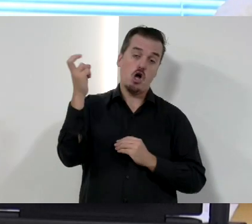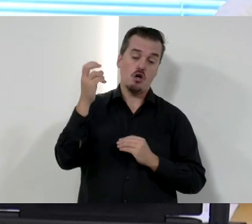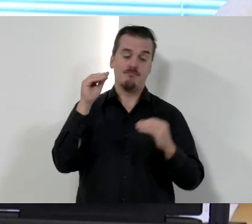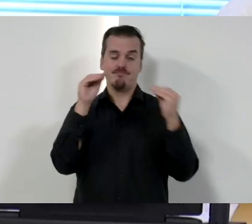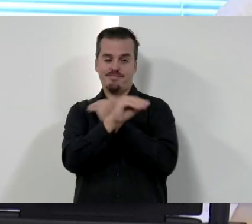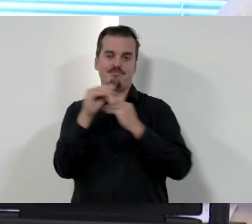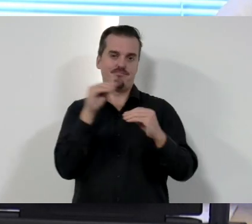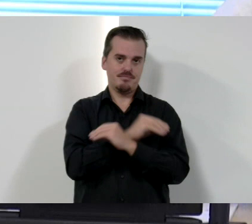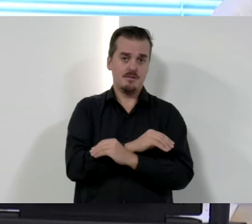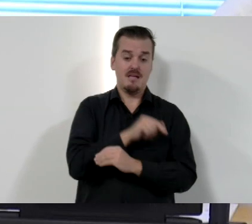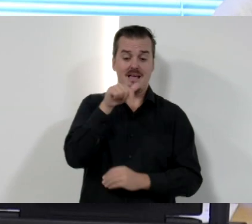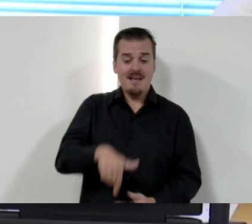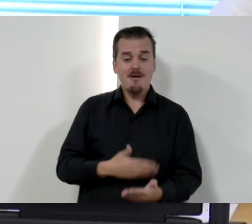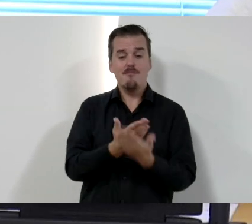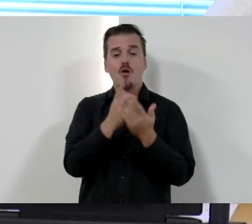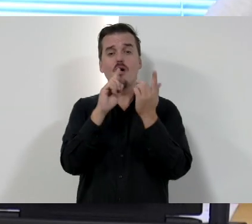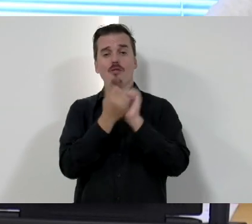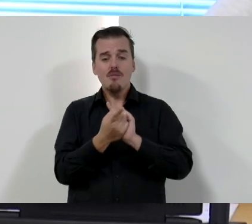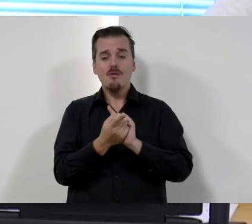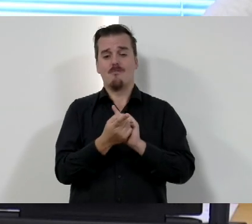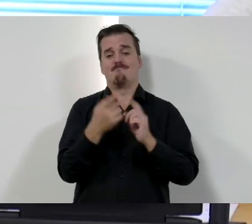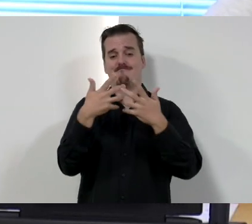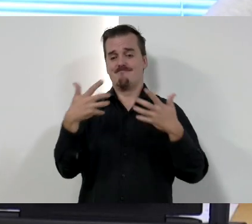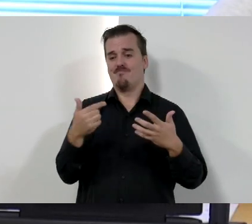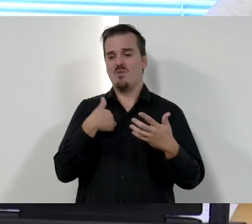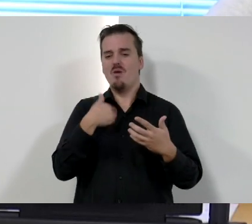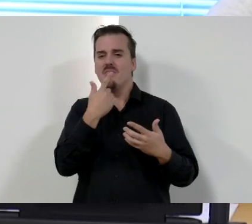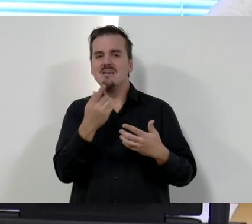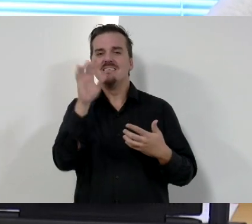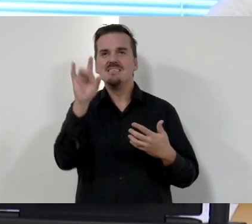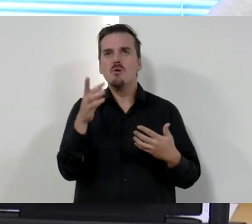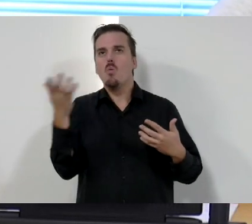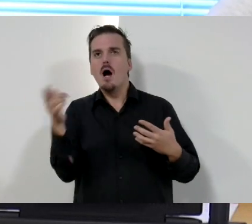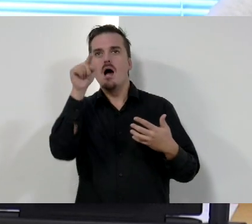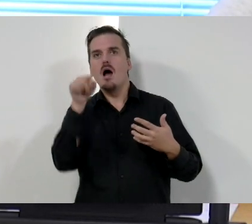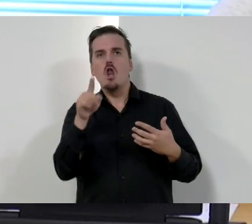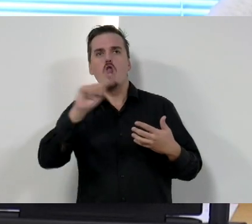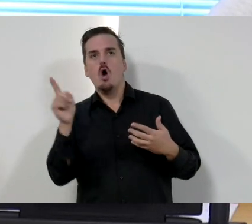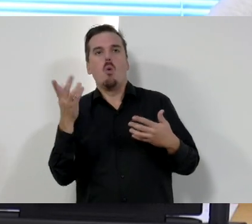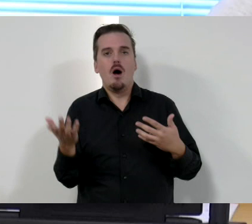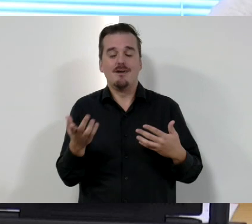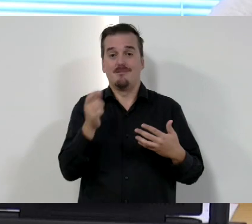moción pues cuáles sí, cuáles no, y poder detallar una cosa que no puede desglosarse.